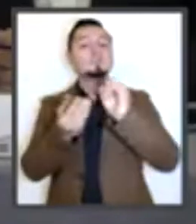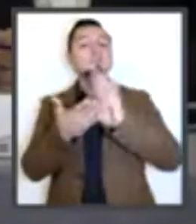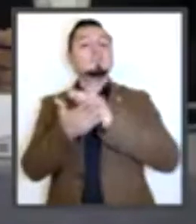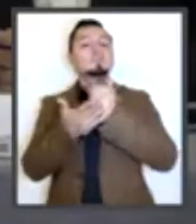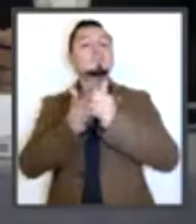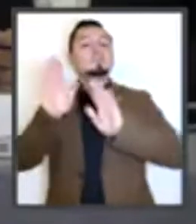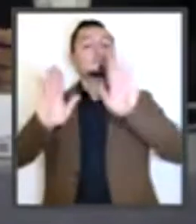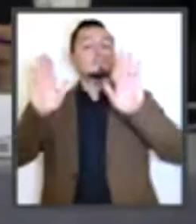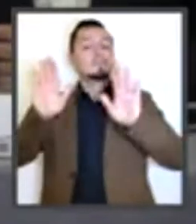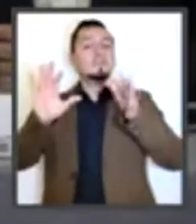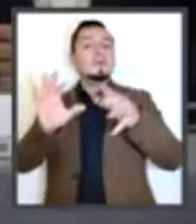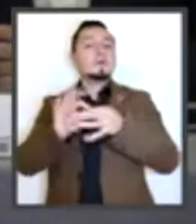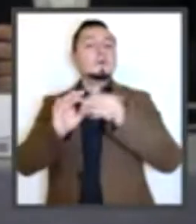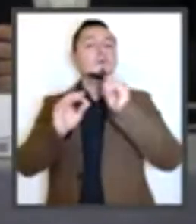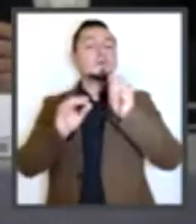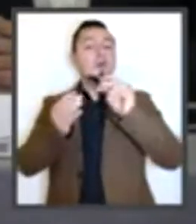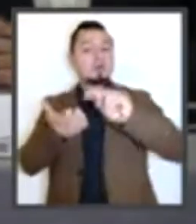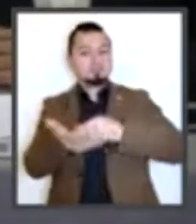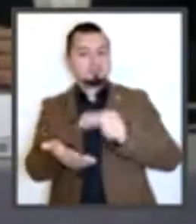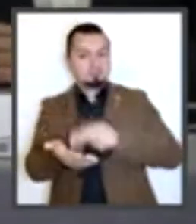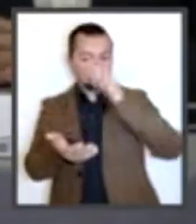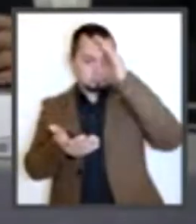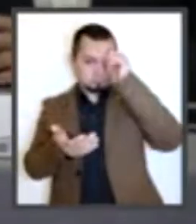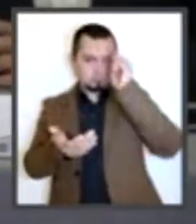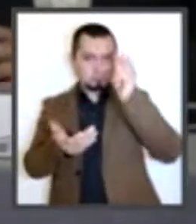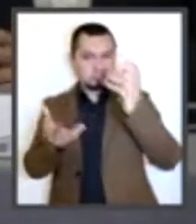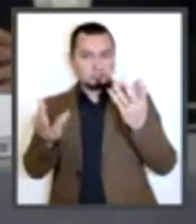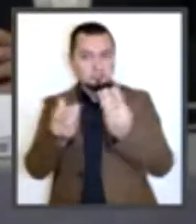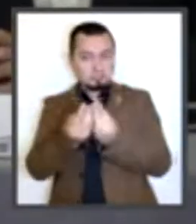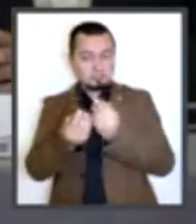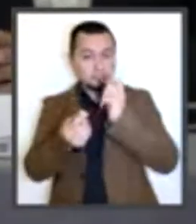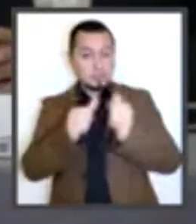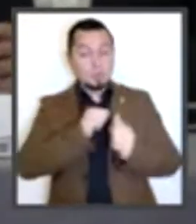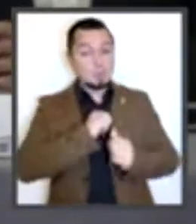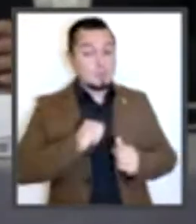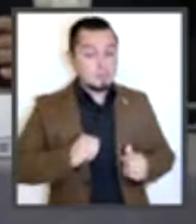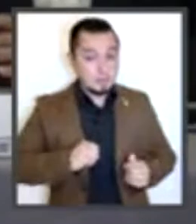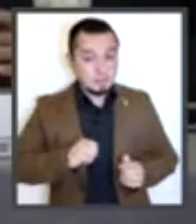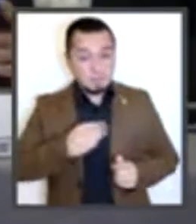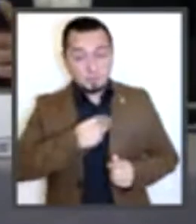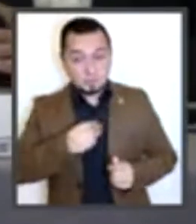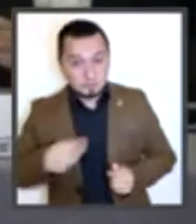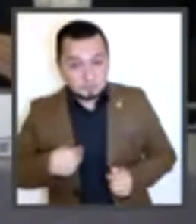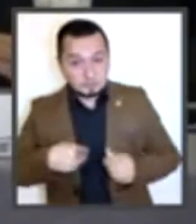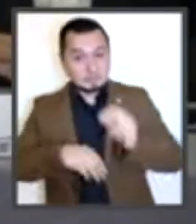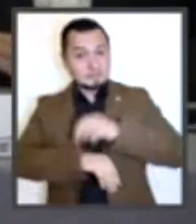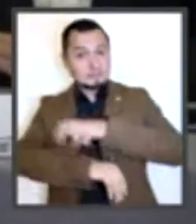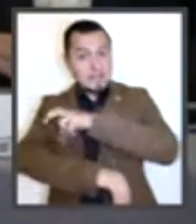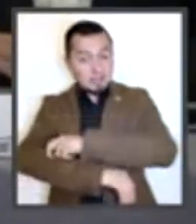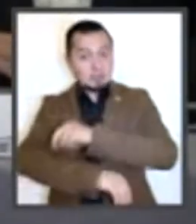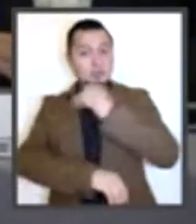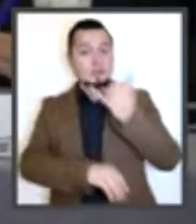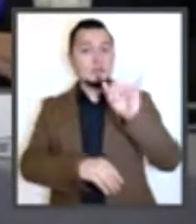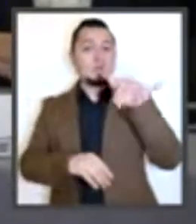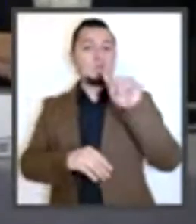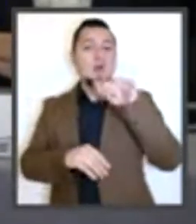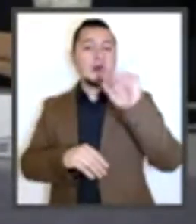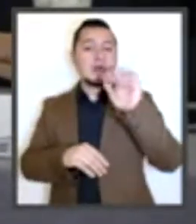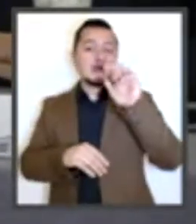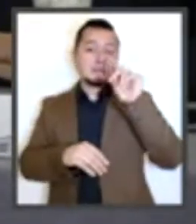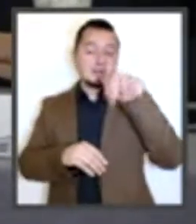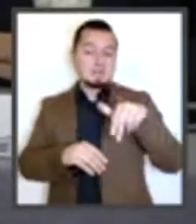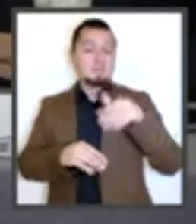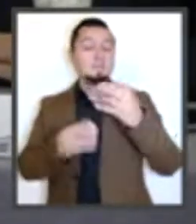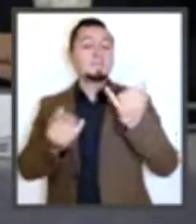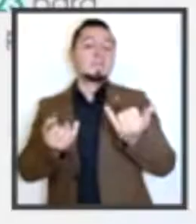Los adendums a los convenios de creación para agregar a los ayuntamientos del municipio del Salto y de Juanacatlán. Siguiente. Se aprobó